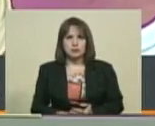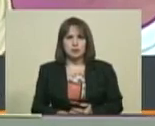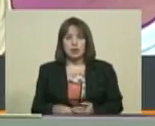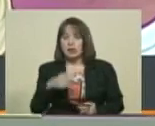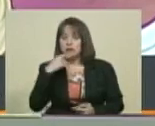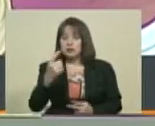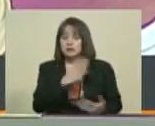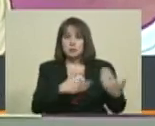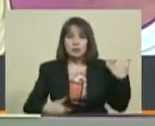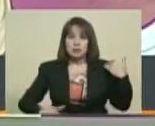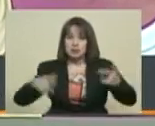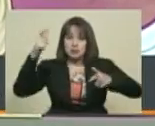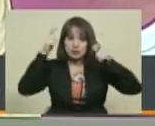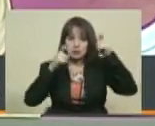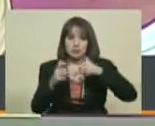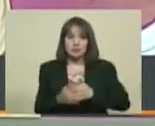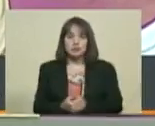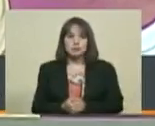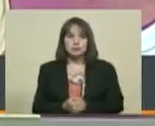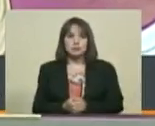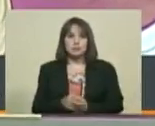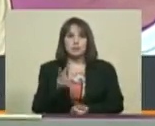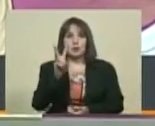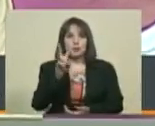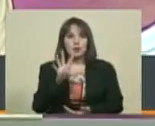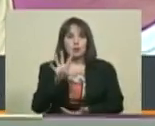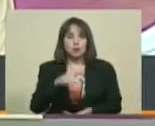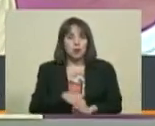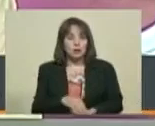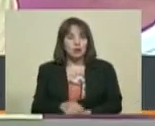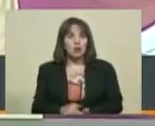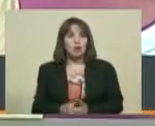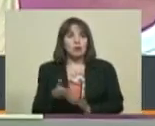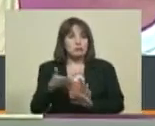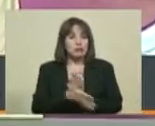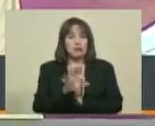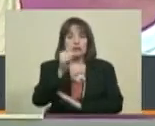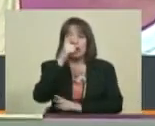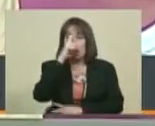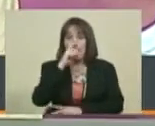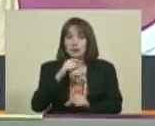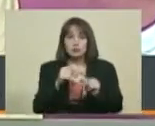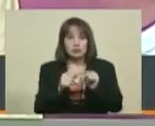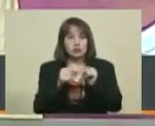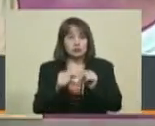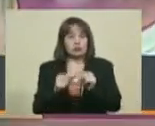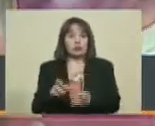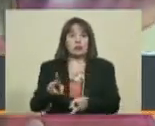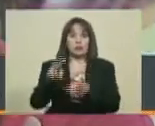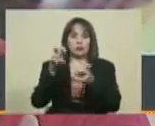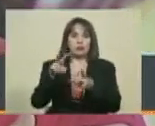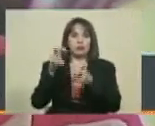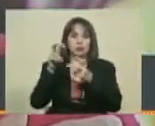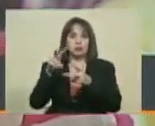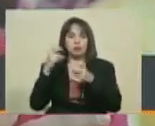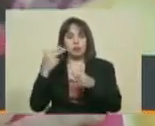Y desde el año 2004 en adelante vivimos una etapa de 10 años continuos de ingresos petroleros